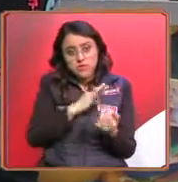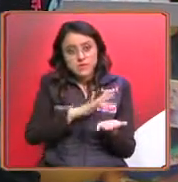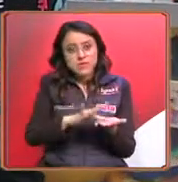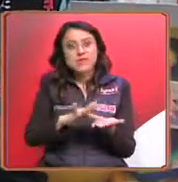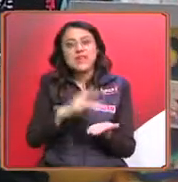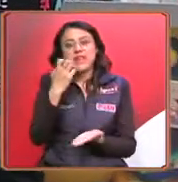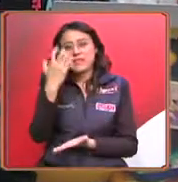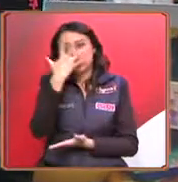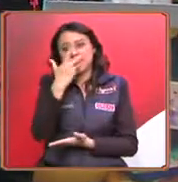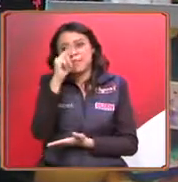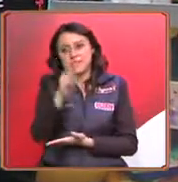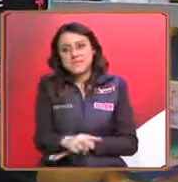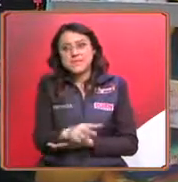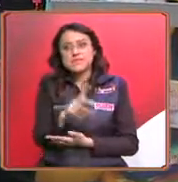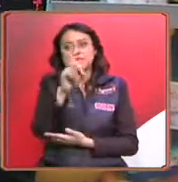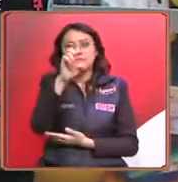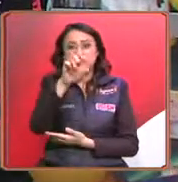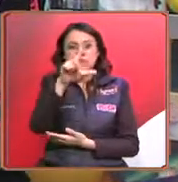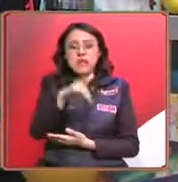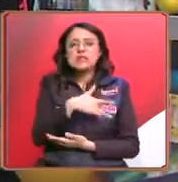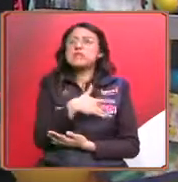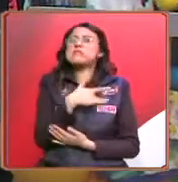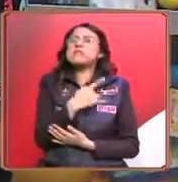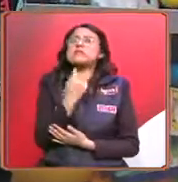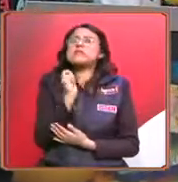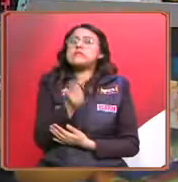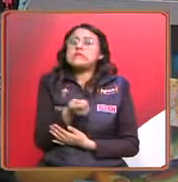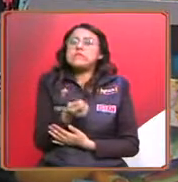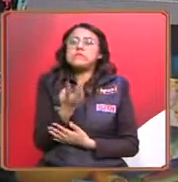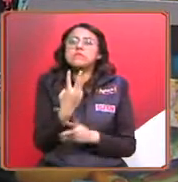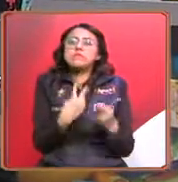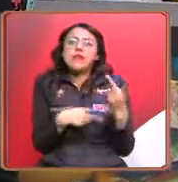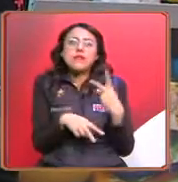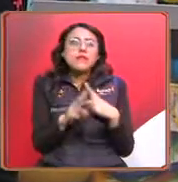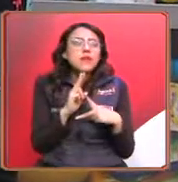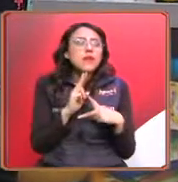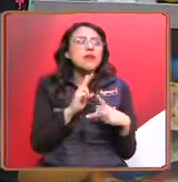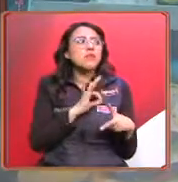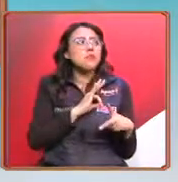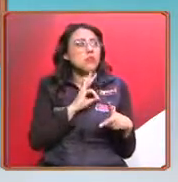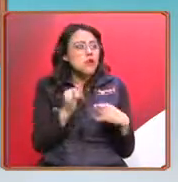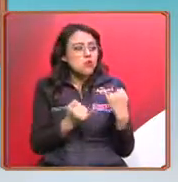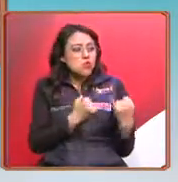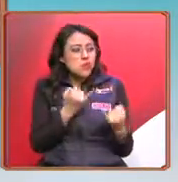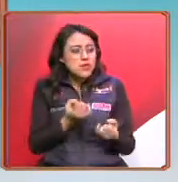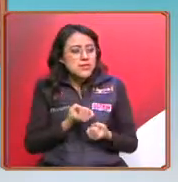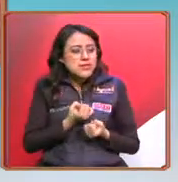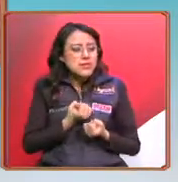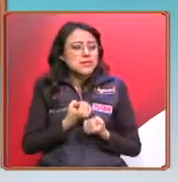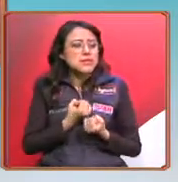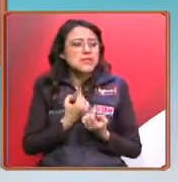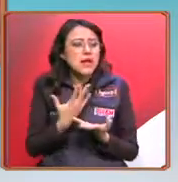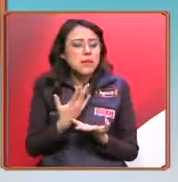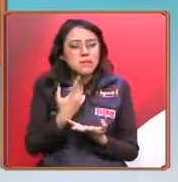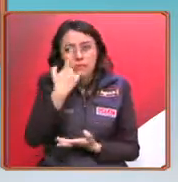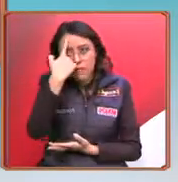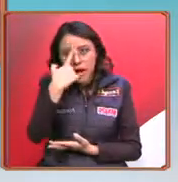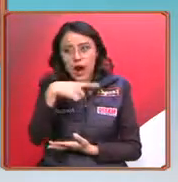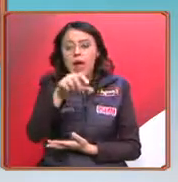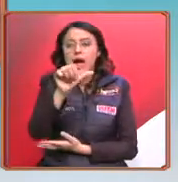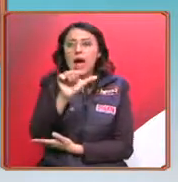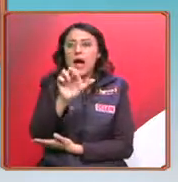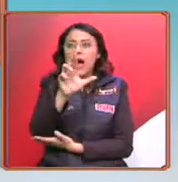eso se trata. Por supuesto, Daniel, la sensación de venir y dar los juguetes por parte de Aranzazú, ¿qué es lo